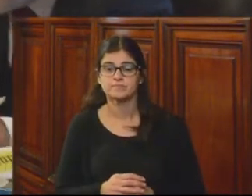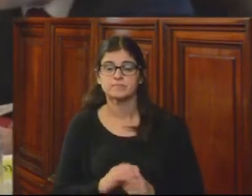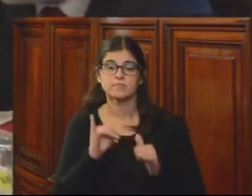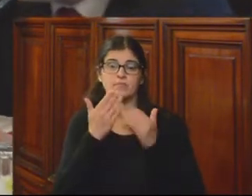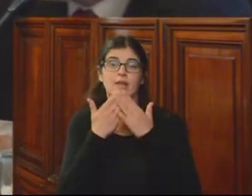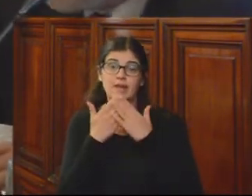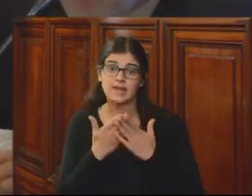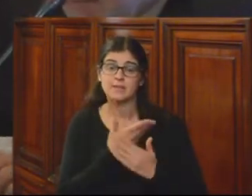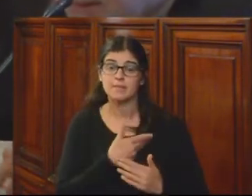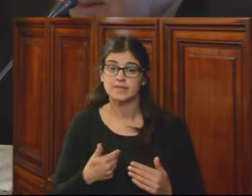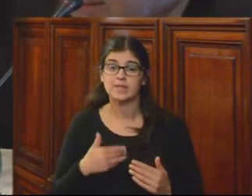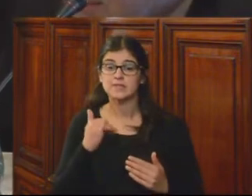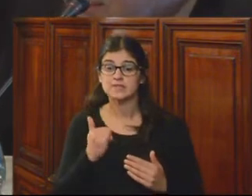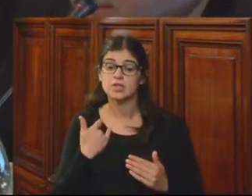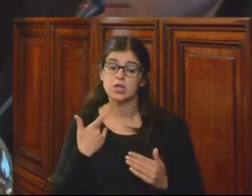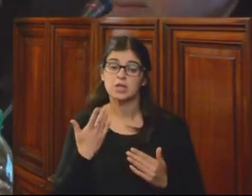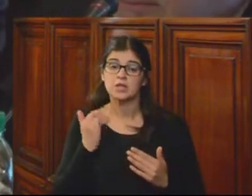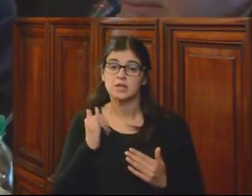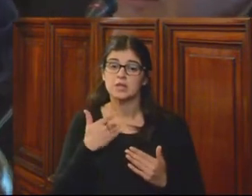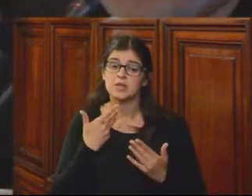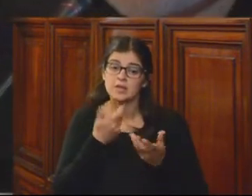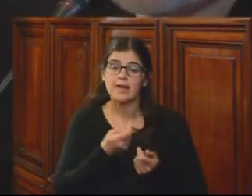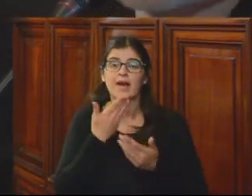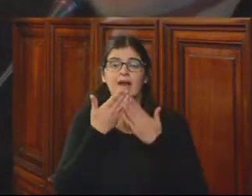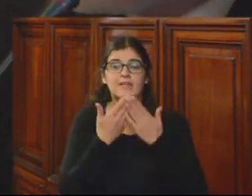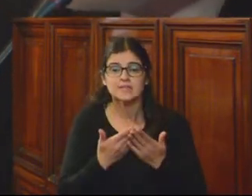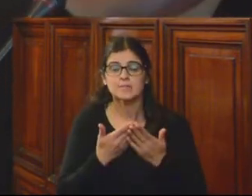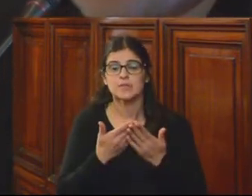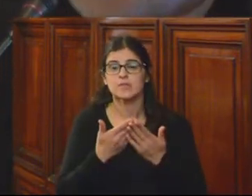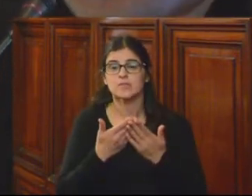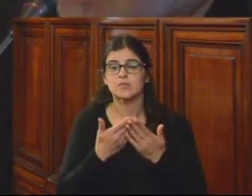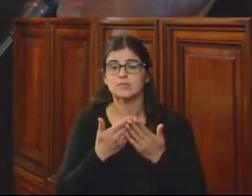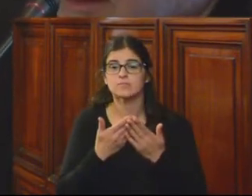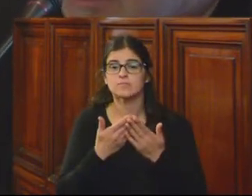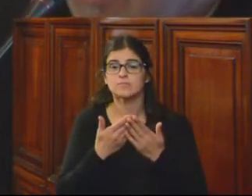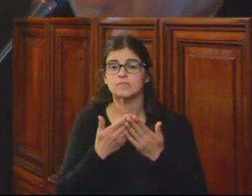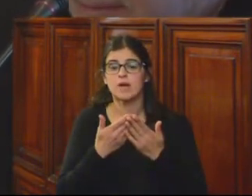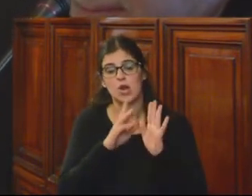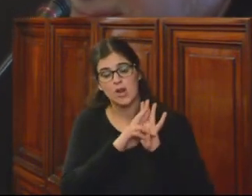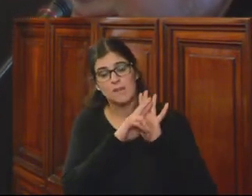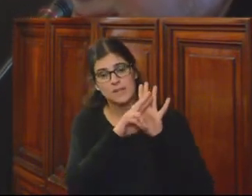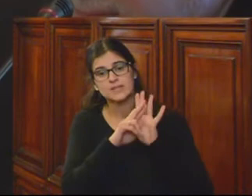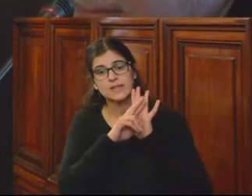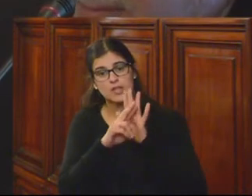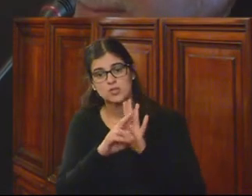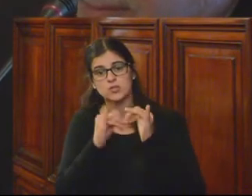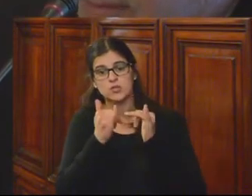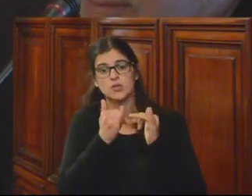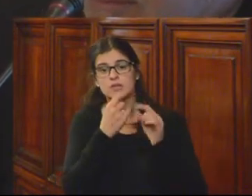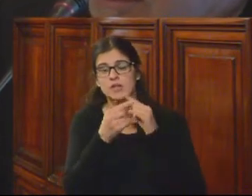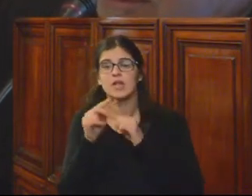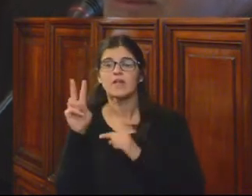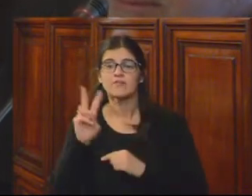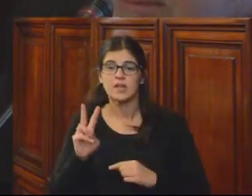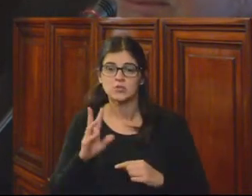Gracias, presidente. Sí, unirme al agradecimiento a las dignas representaciones del ilustre Estado de Venezuela y de